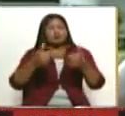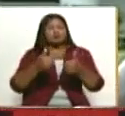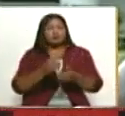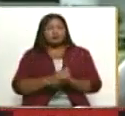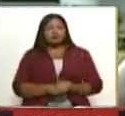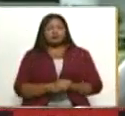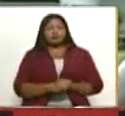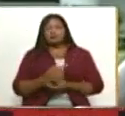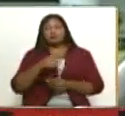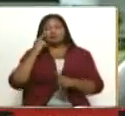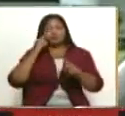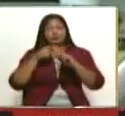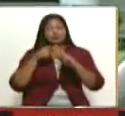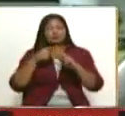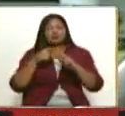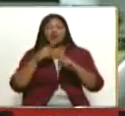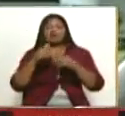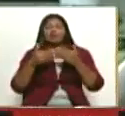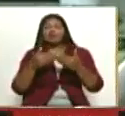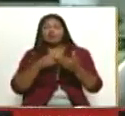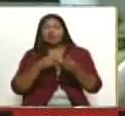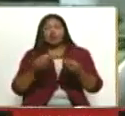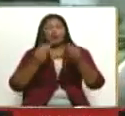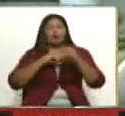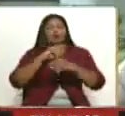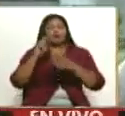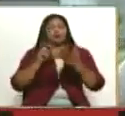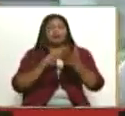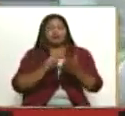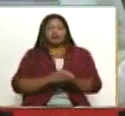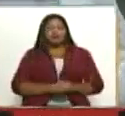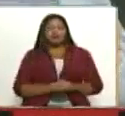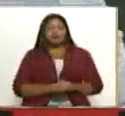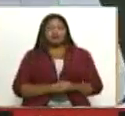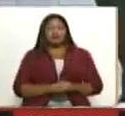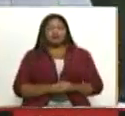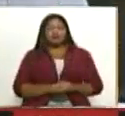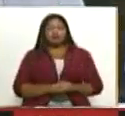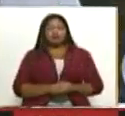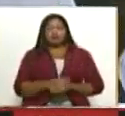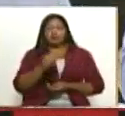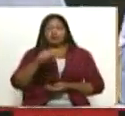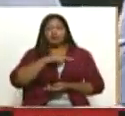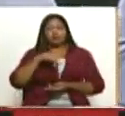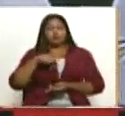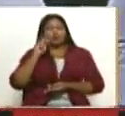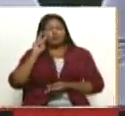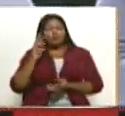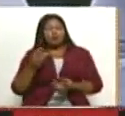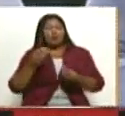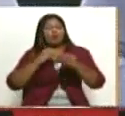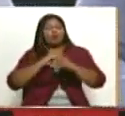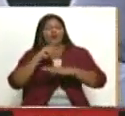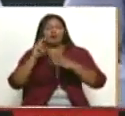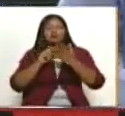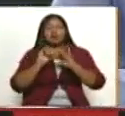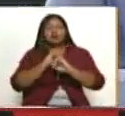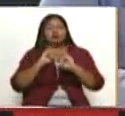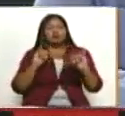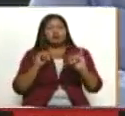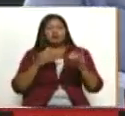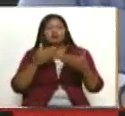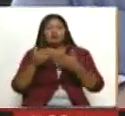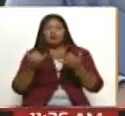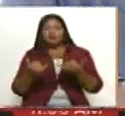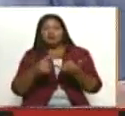un horizonte común a través de un gran acuerdo nacional. Hoy ese gran acuerdo nacional ya no lo divisamos